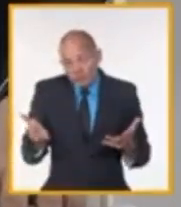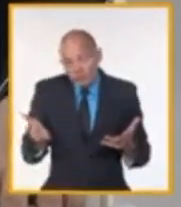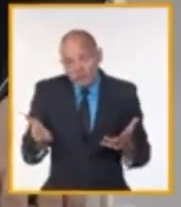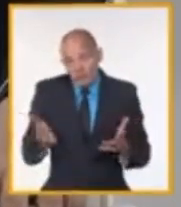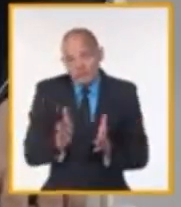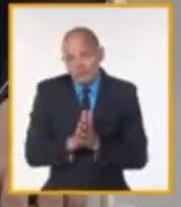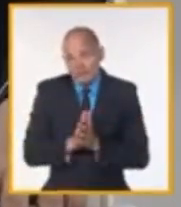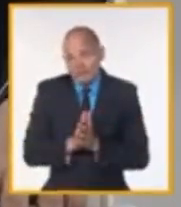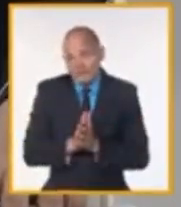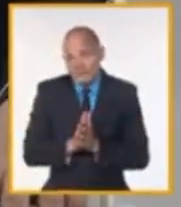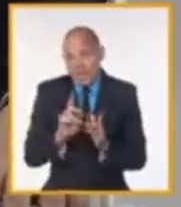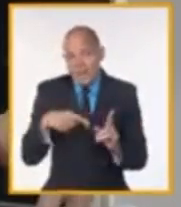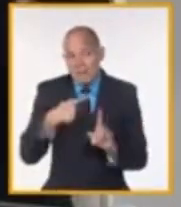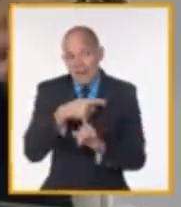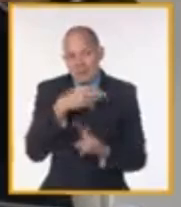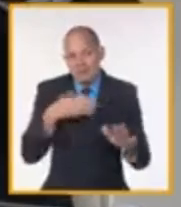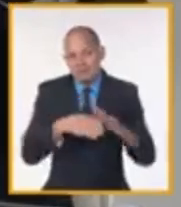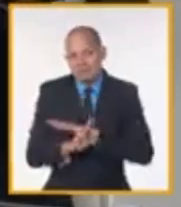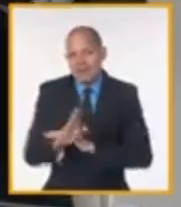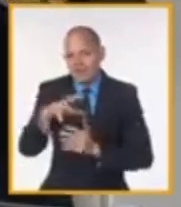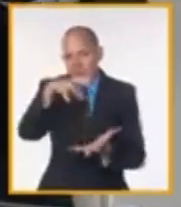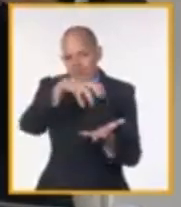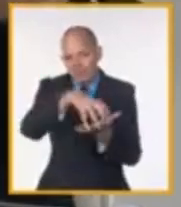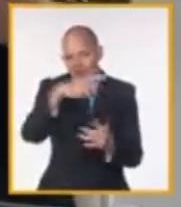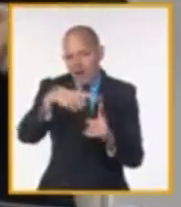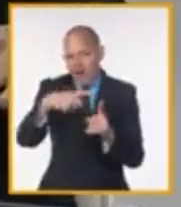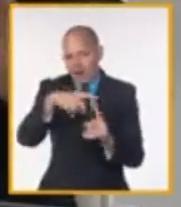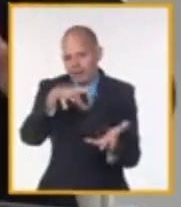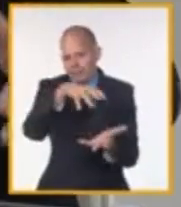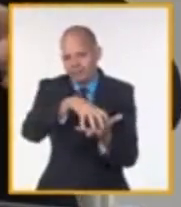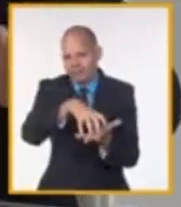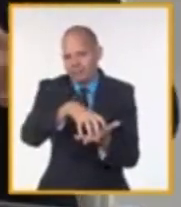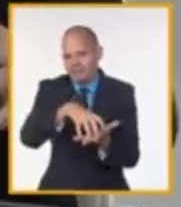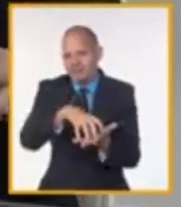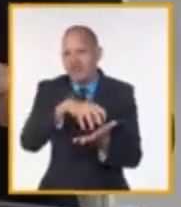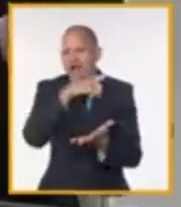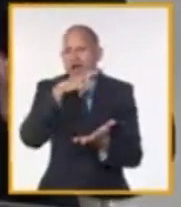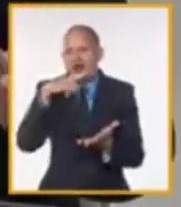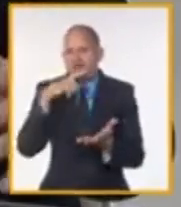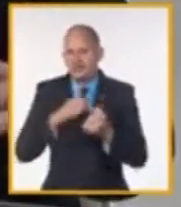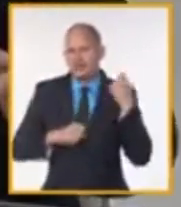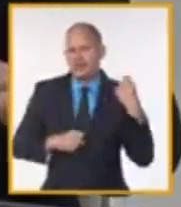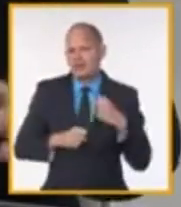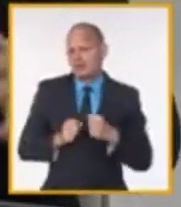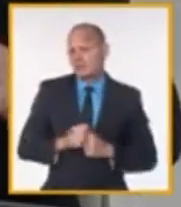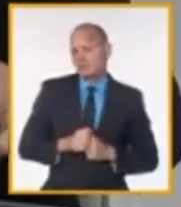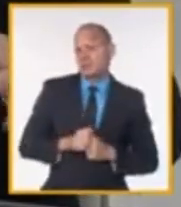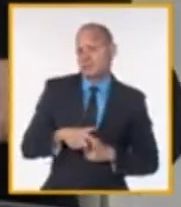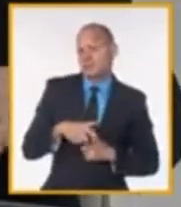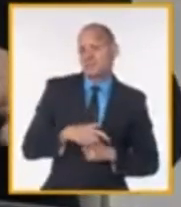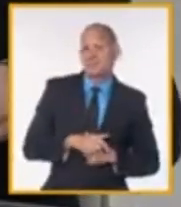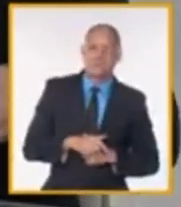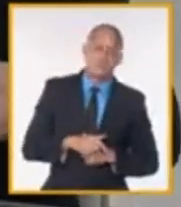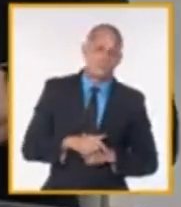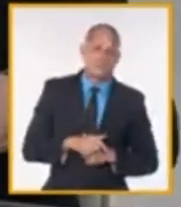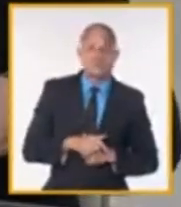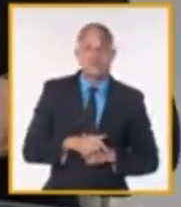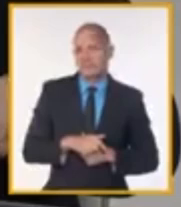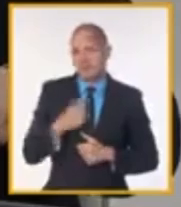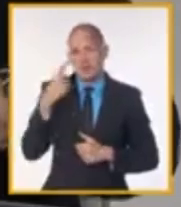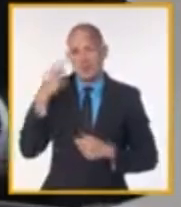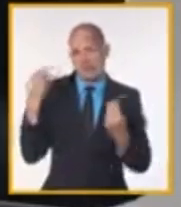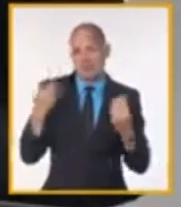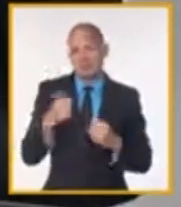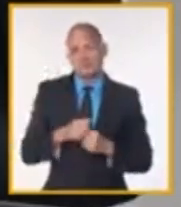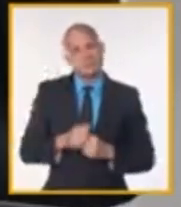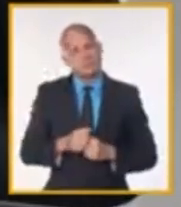en curso los rusos no no se preocuparon mucho por eso y lo han ido han ido reduciendo